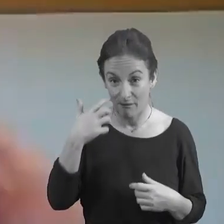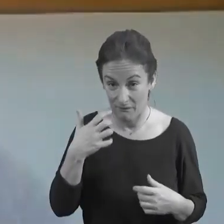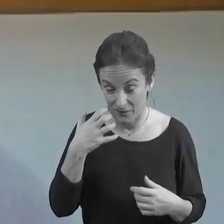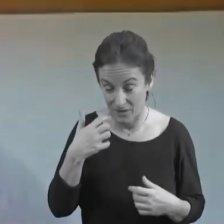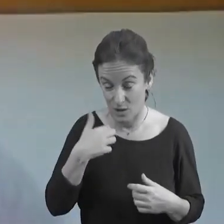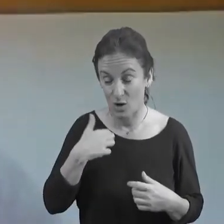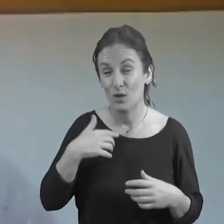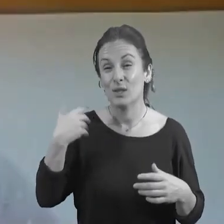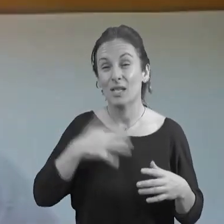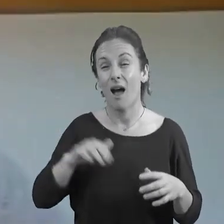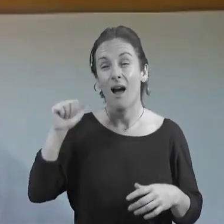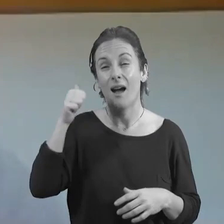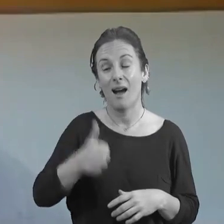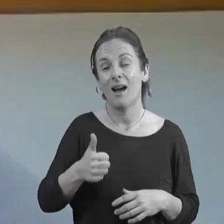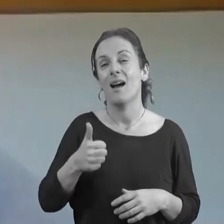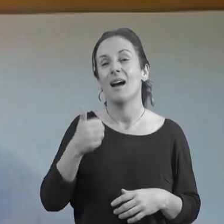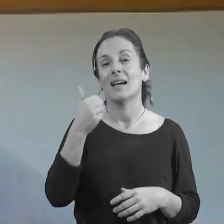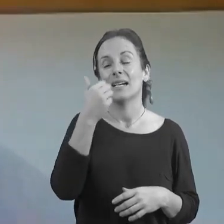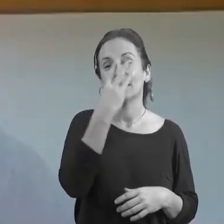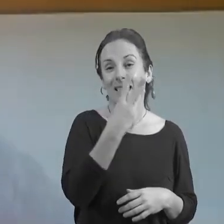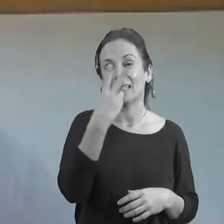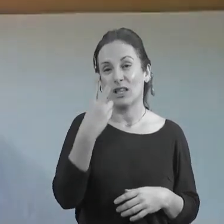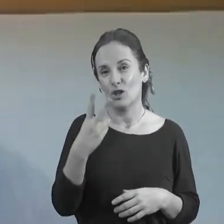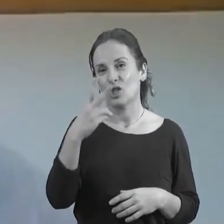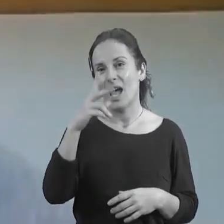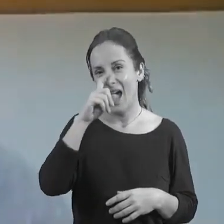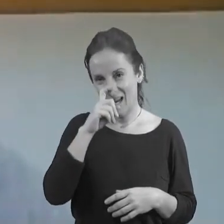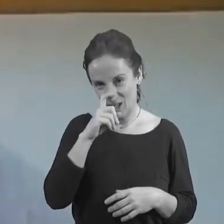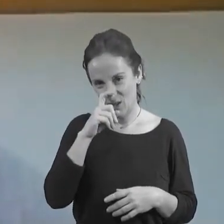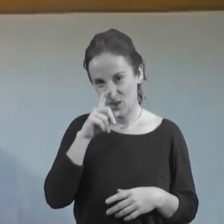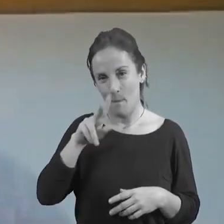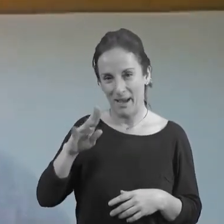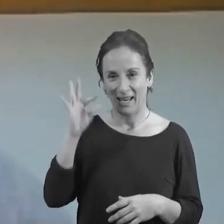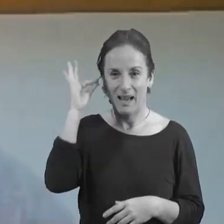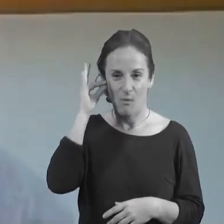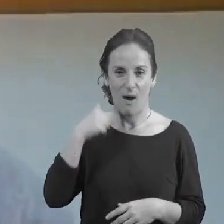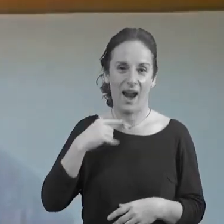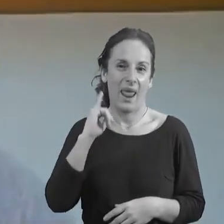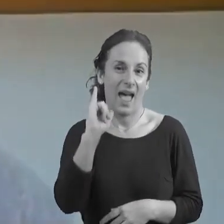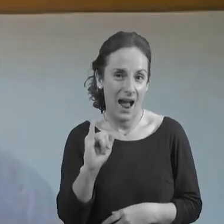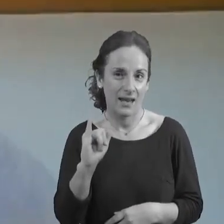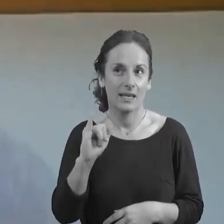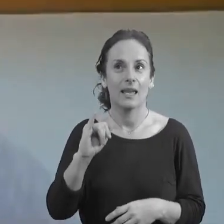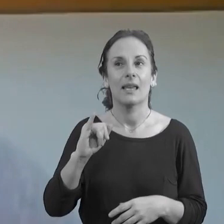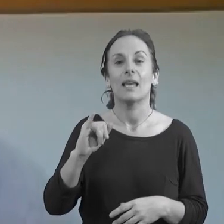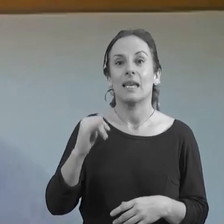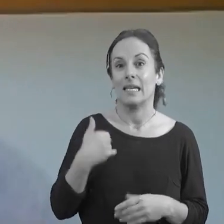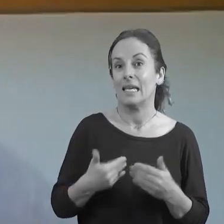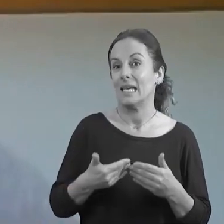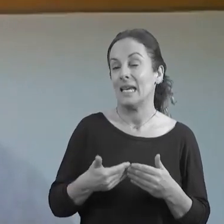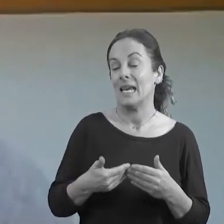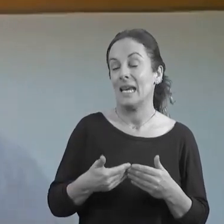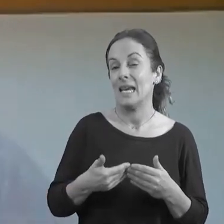ya, nuestra historia personal es larga y de tiempos donde no era algo. Yo, desde